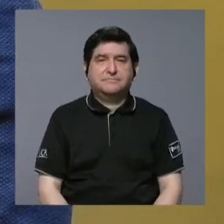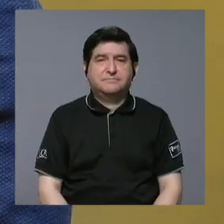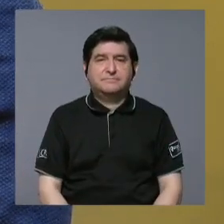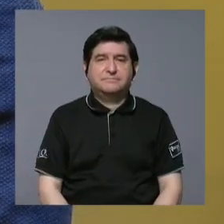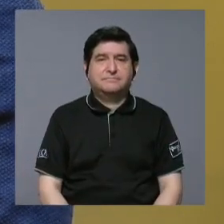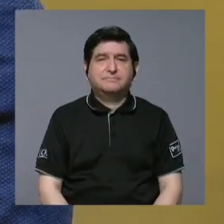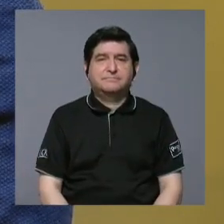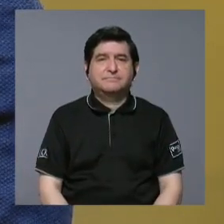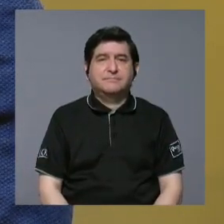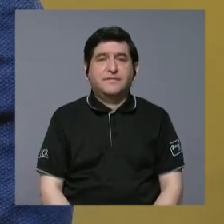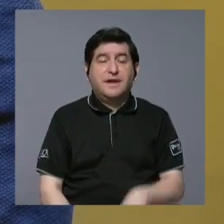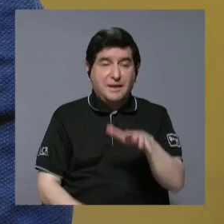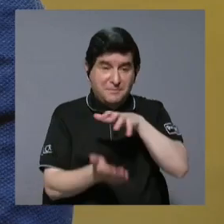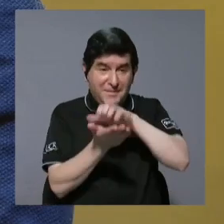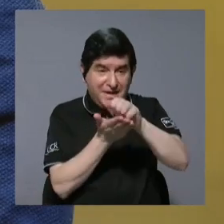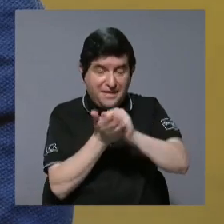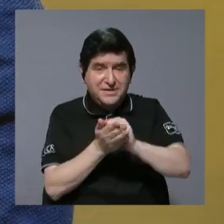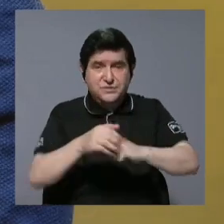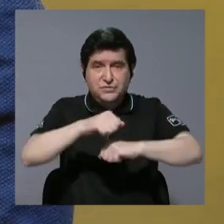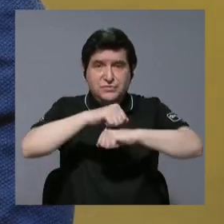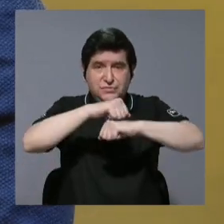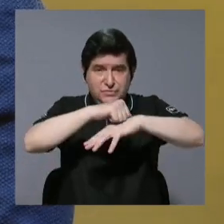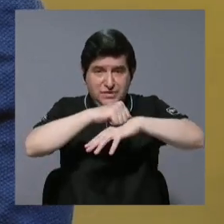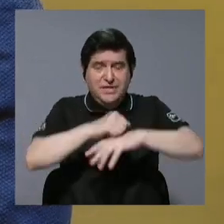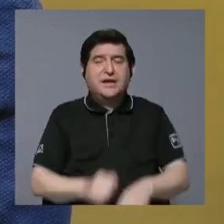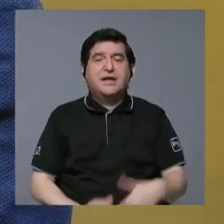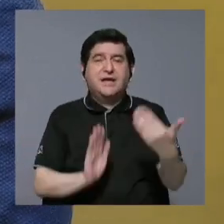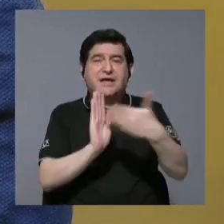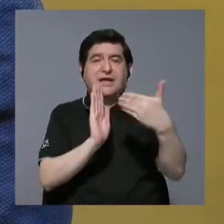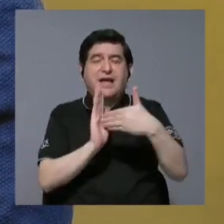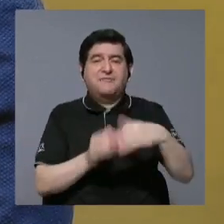de las plantas que vaya a afectar la cosecha,